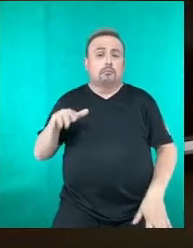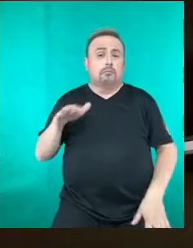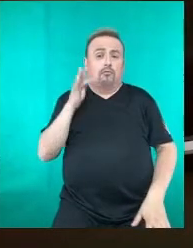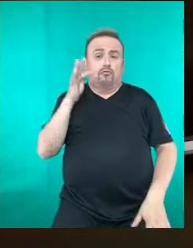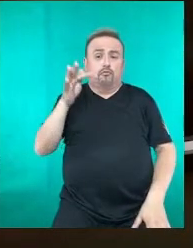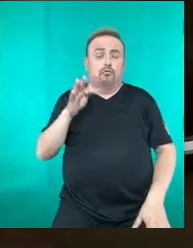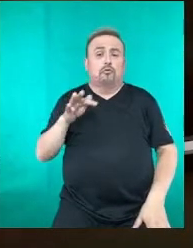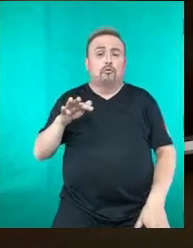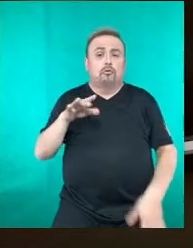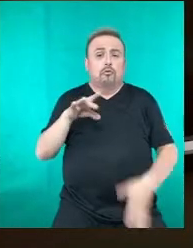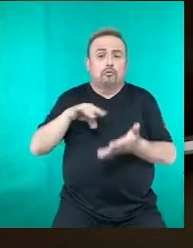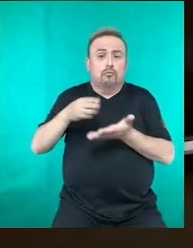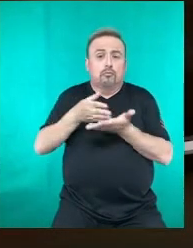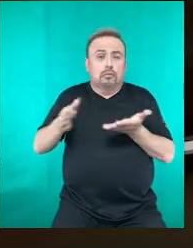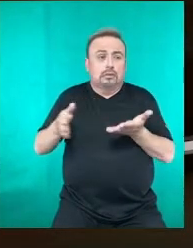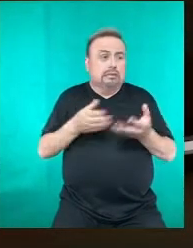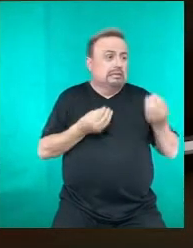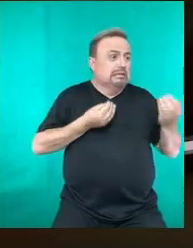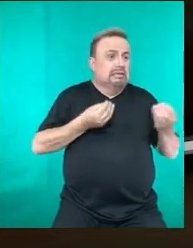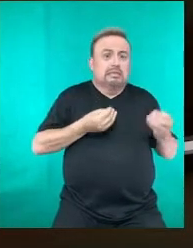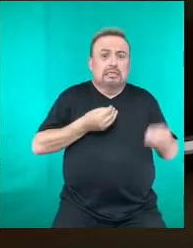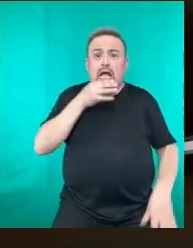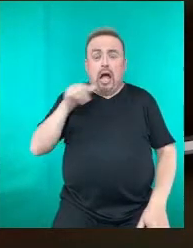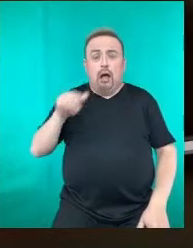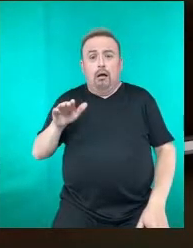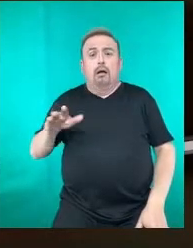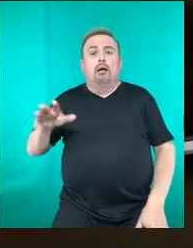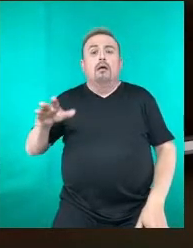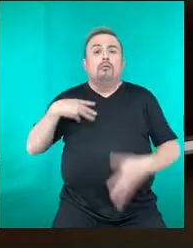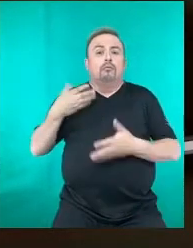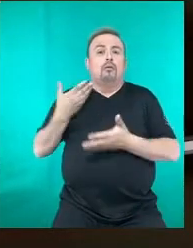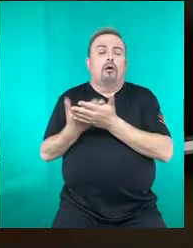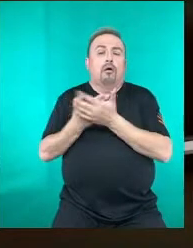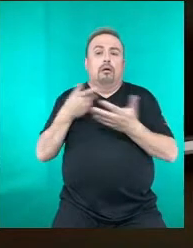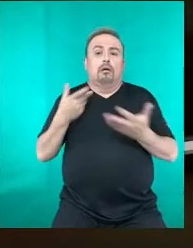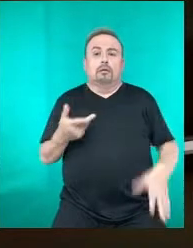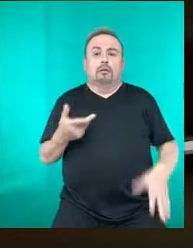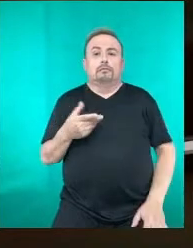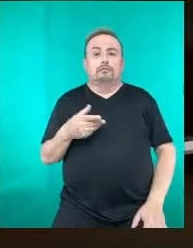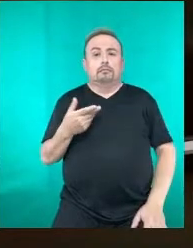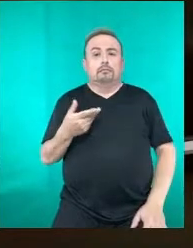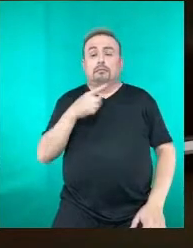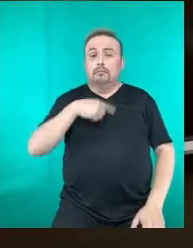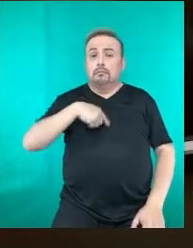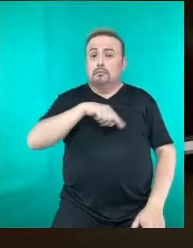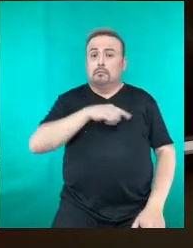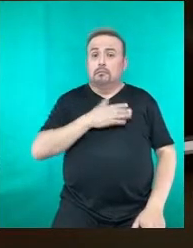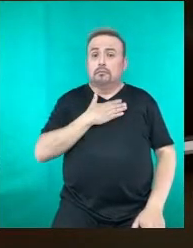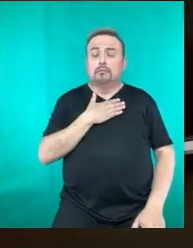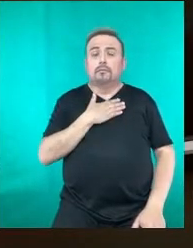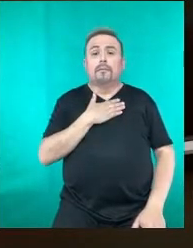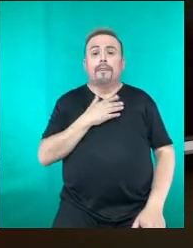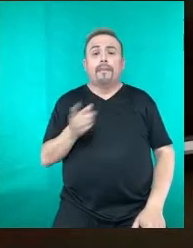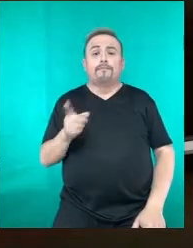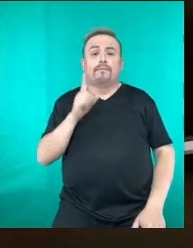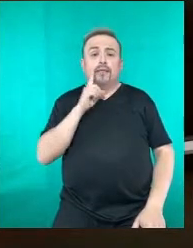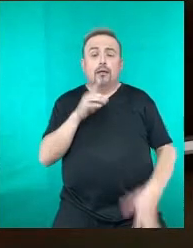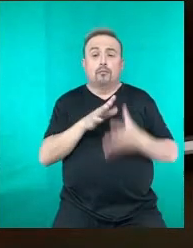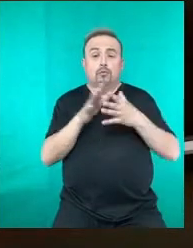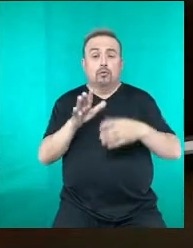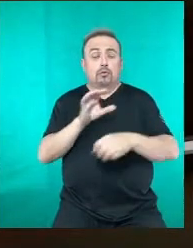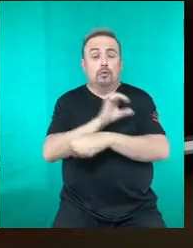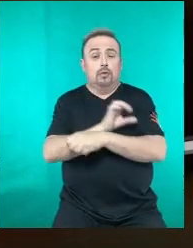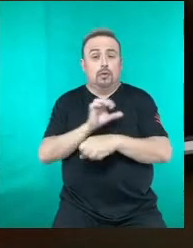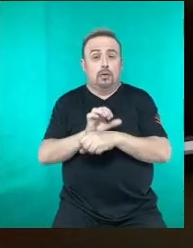un caso extremo, con agua desalada del mar. Va a ser un poco más cara, evidentemente, porque tiene un alto consumo de energía, quizás va a estar un poco